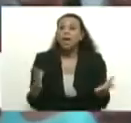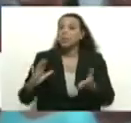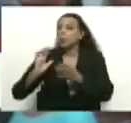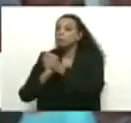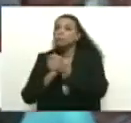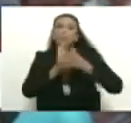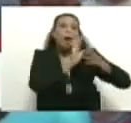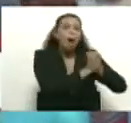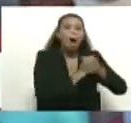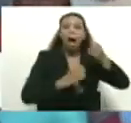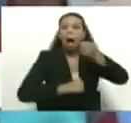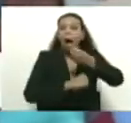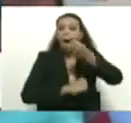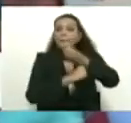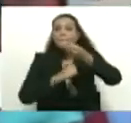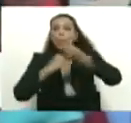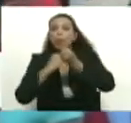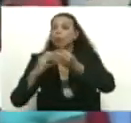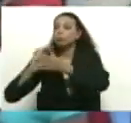dos lavan la cara.